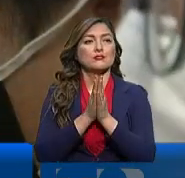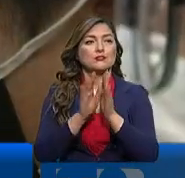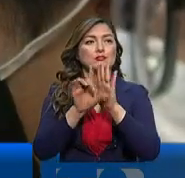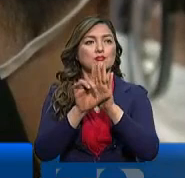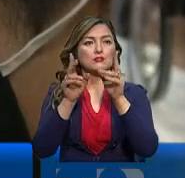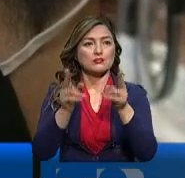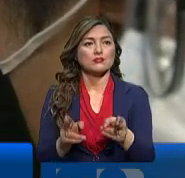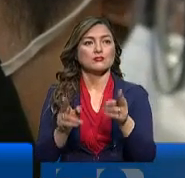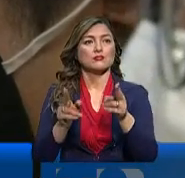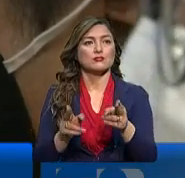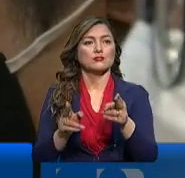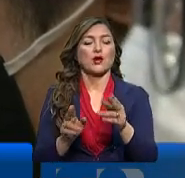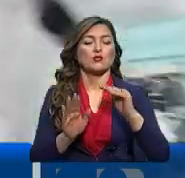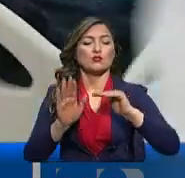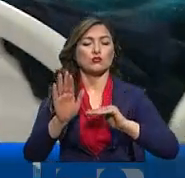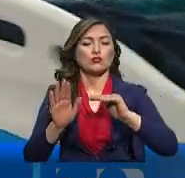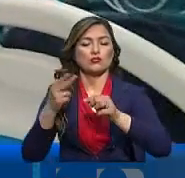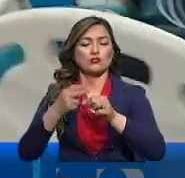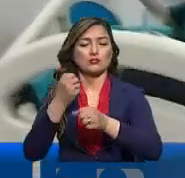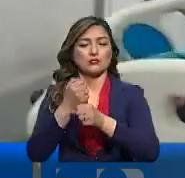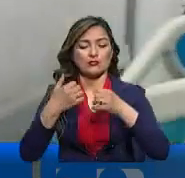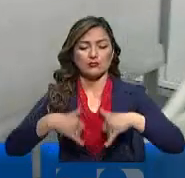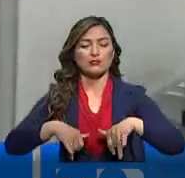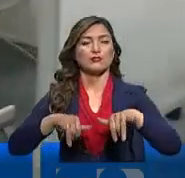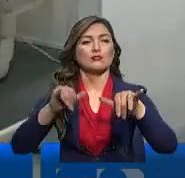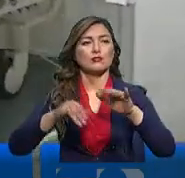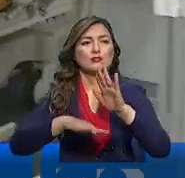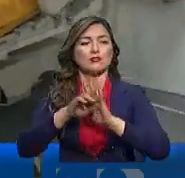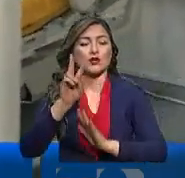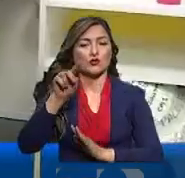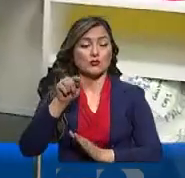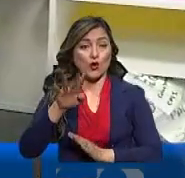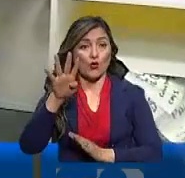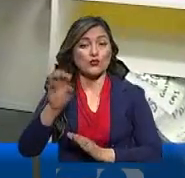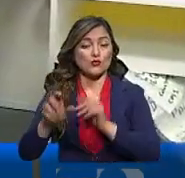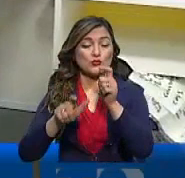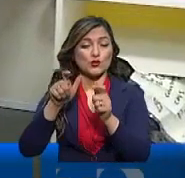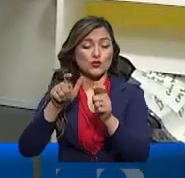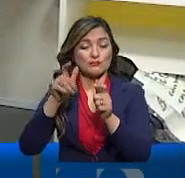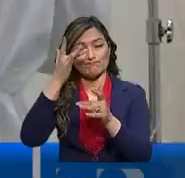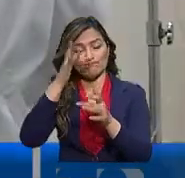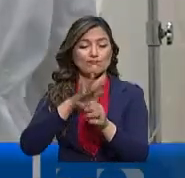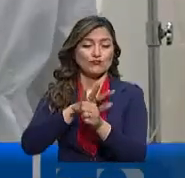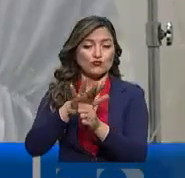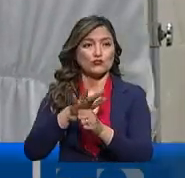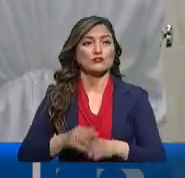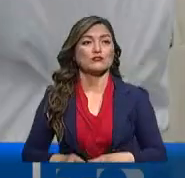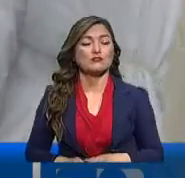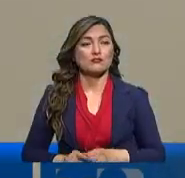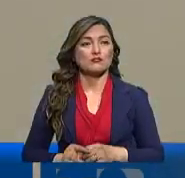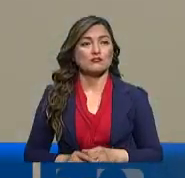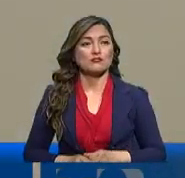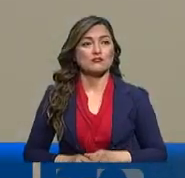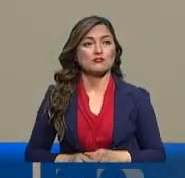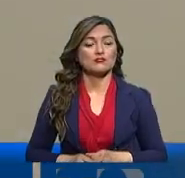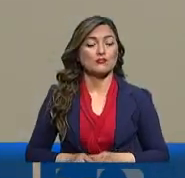ley humanitaria para obtener nombramientos, debido a que trabajaron con más de 2.400 pacientes COVID, pero esto no les permiten.